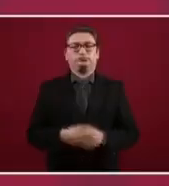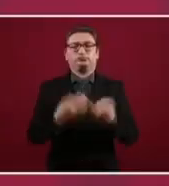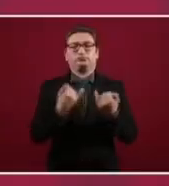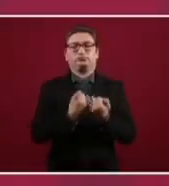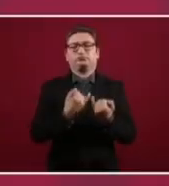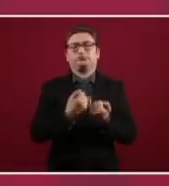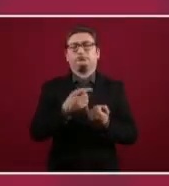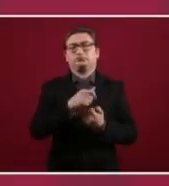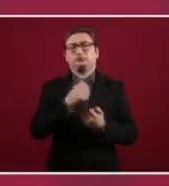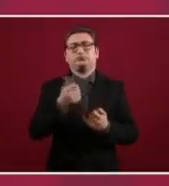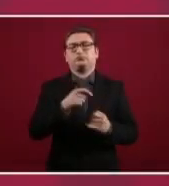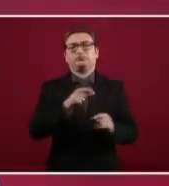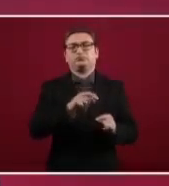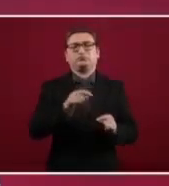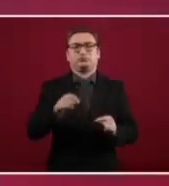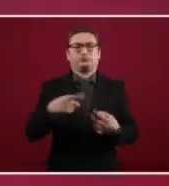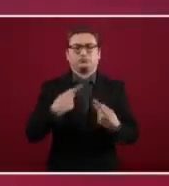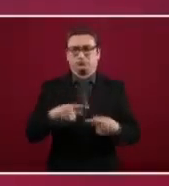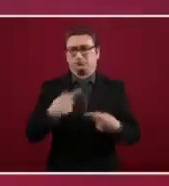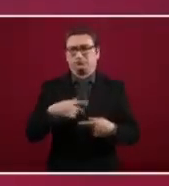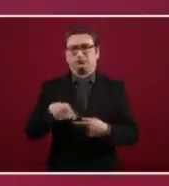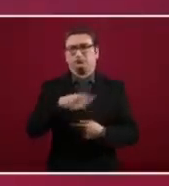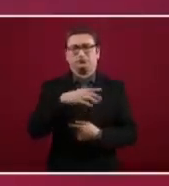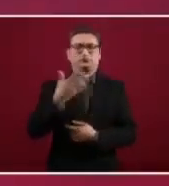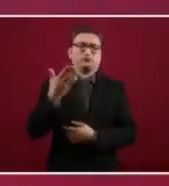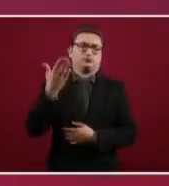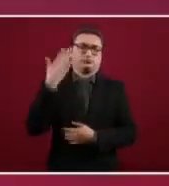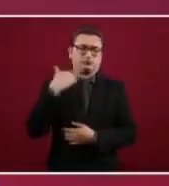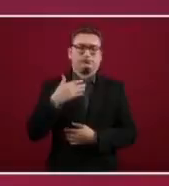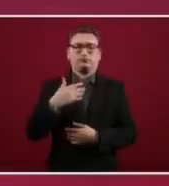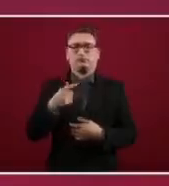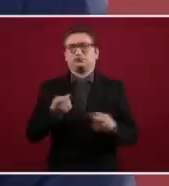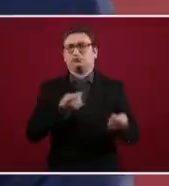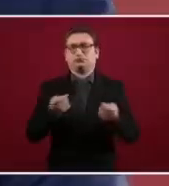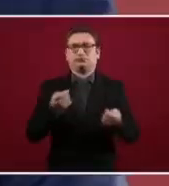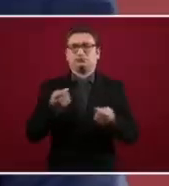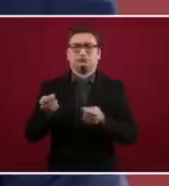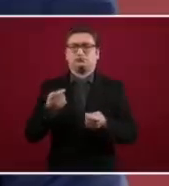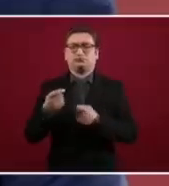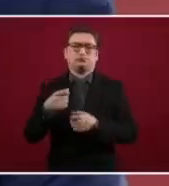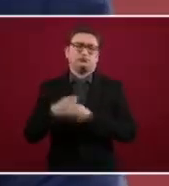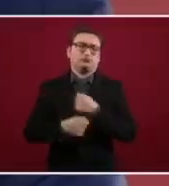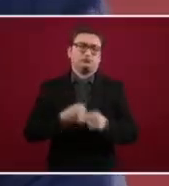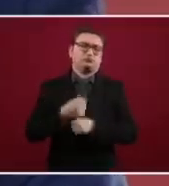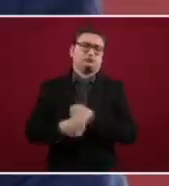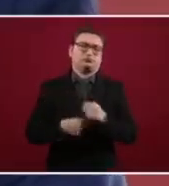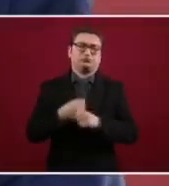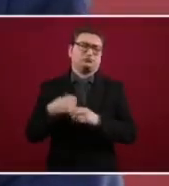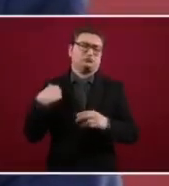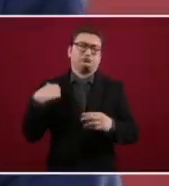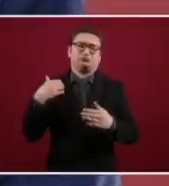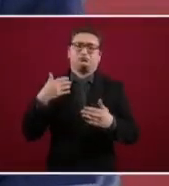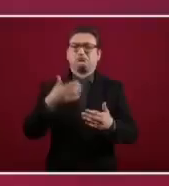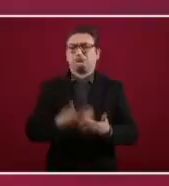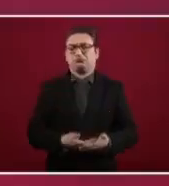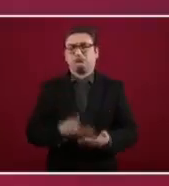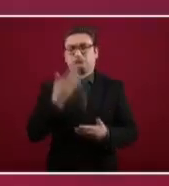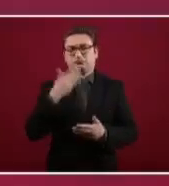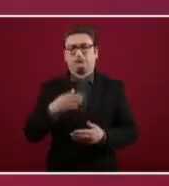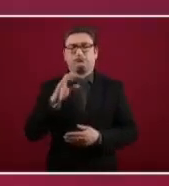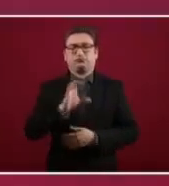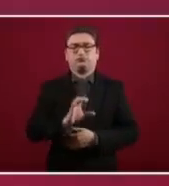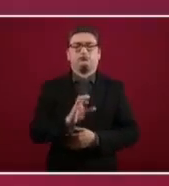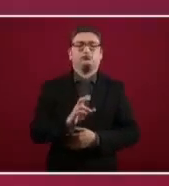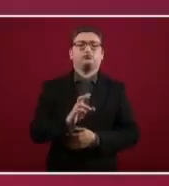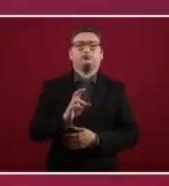y los que habían manejado durante todo el periodo neoliberal la comisión de